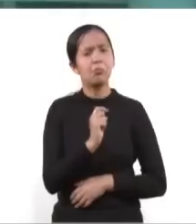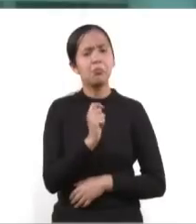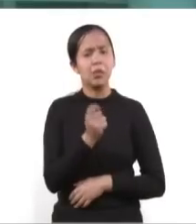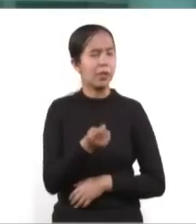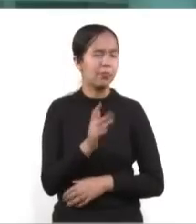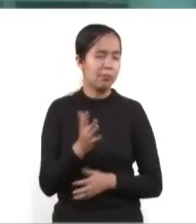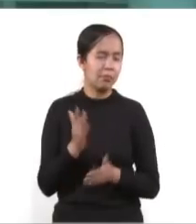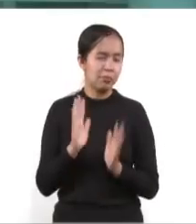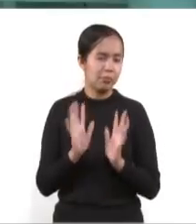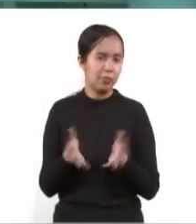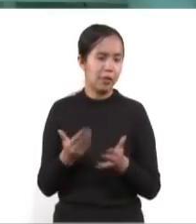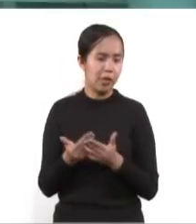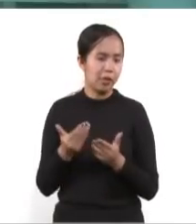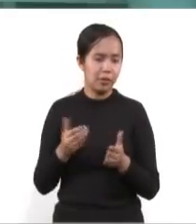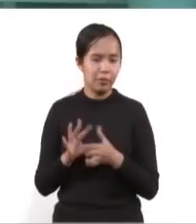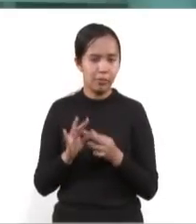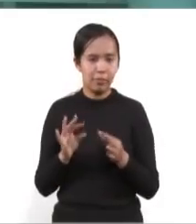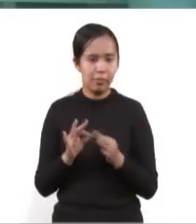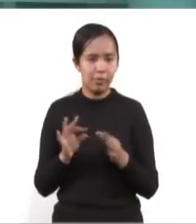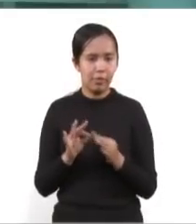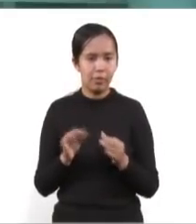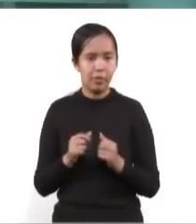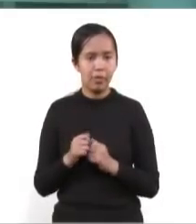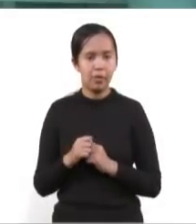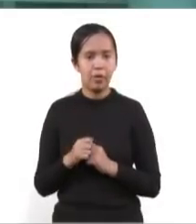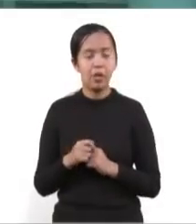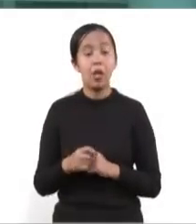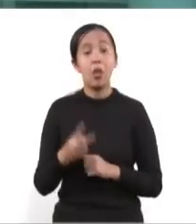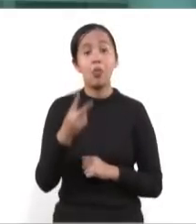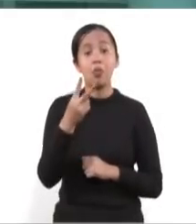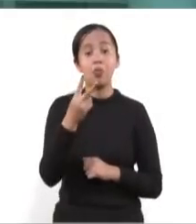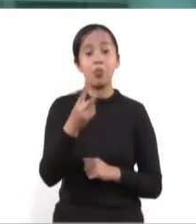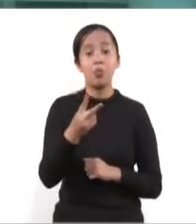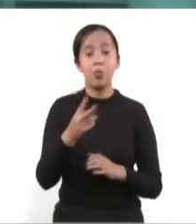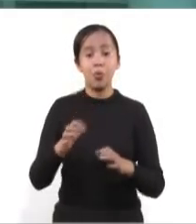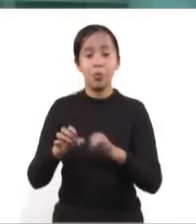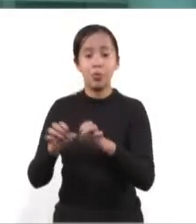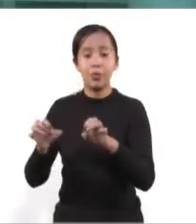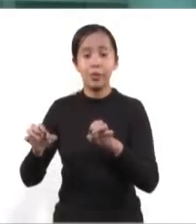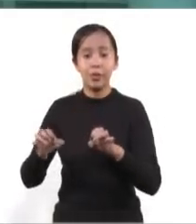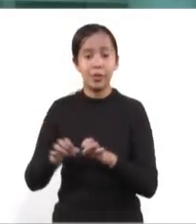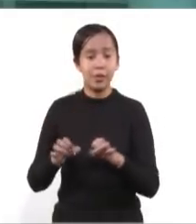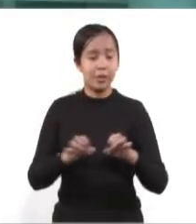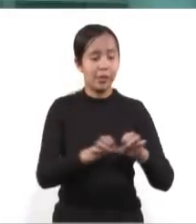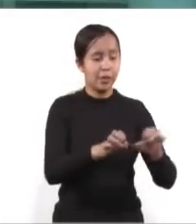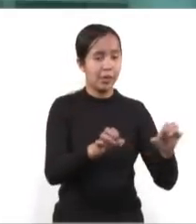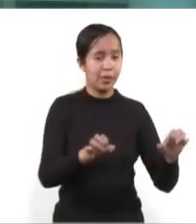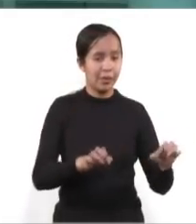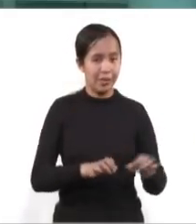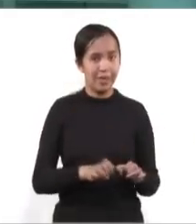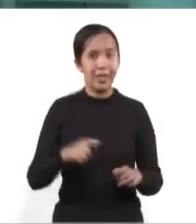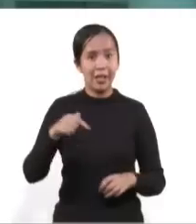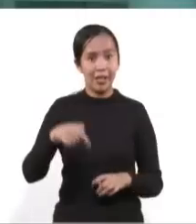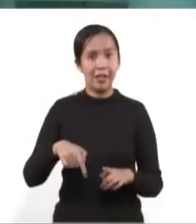es importante, la conjunción de dos grandes empresas del Estado